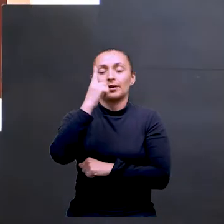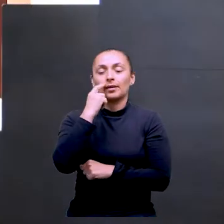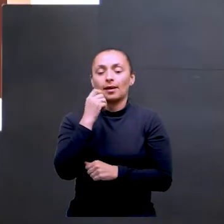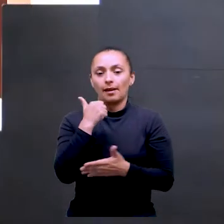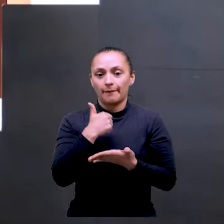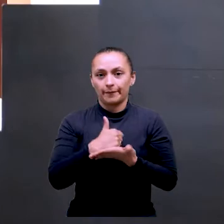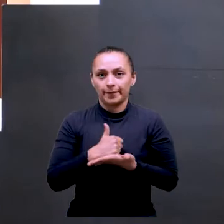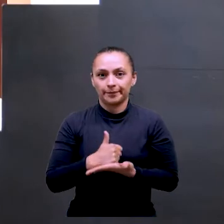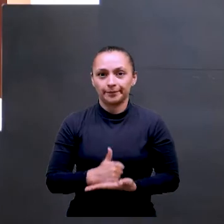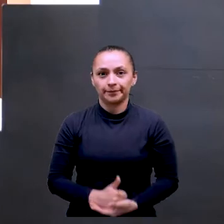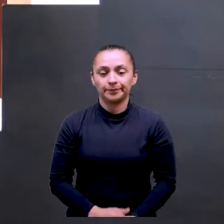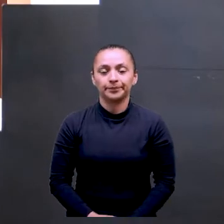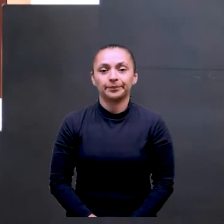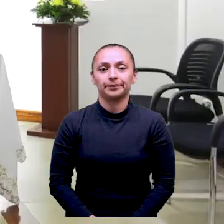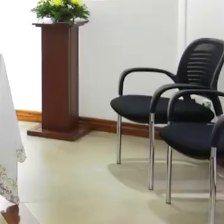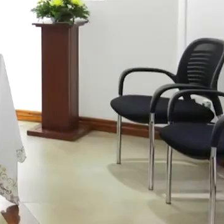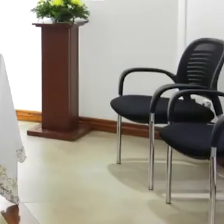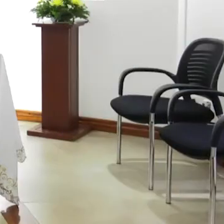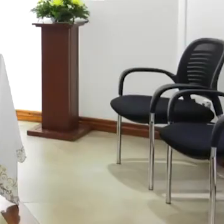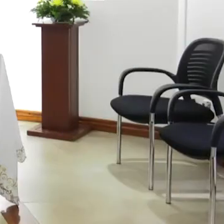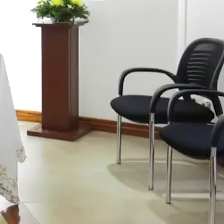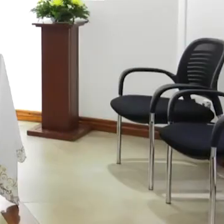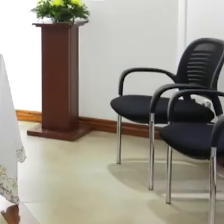dios amén